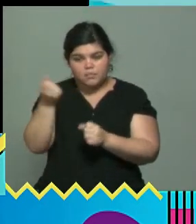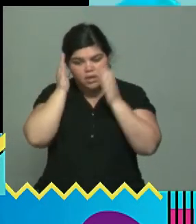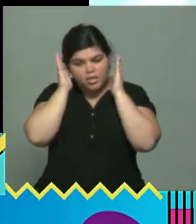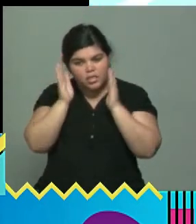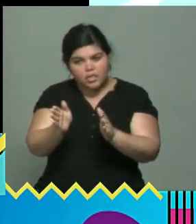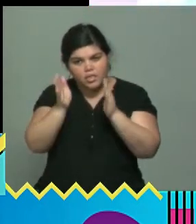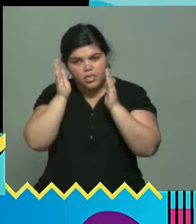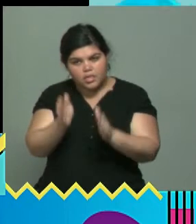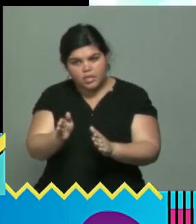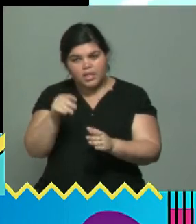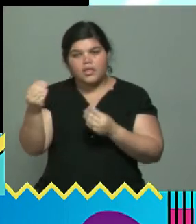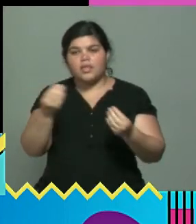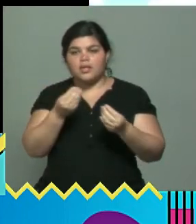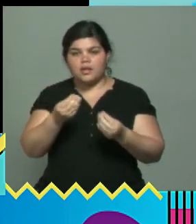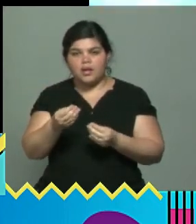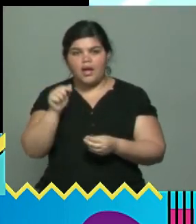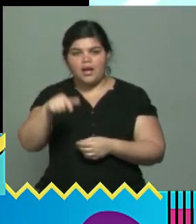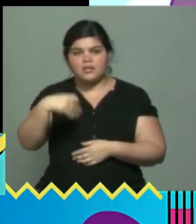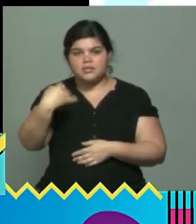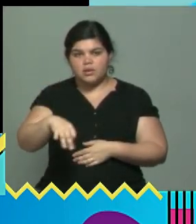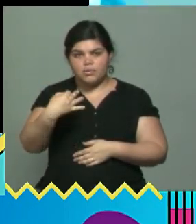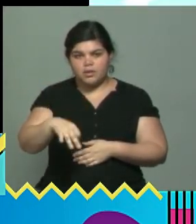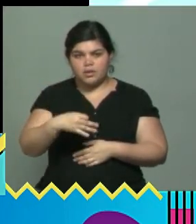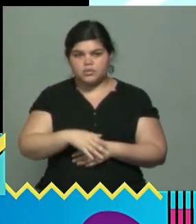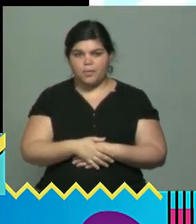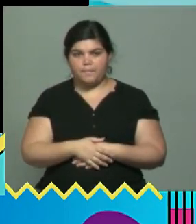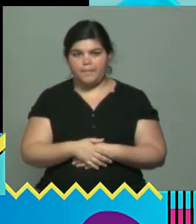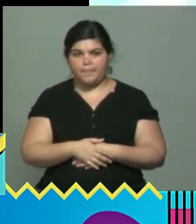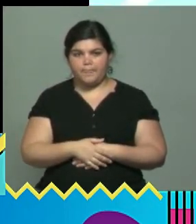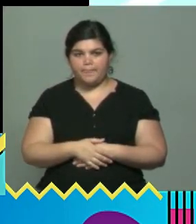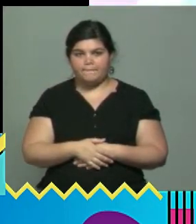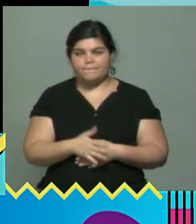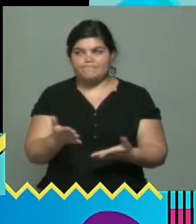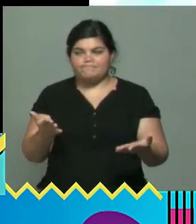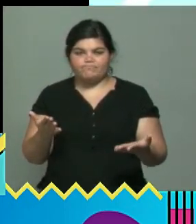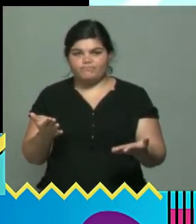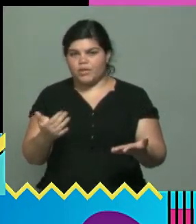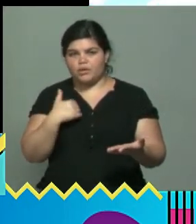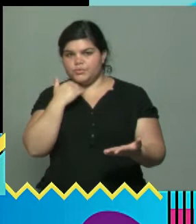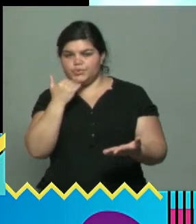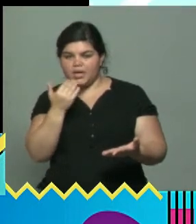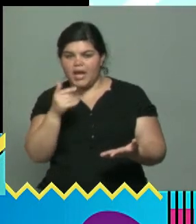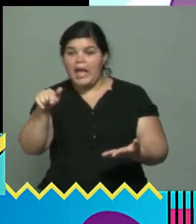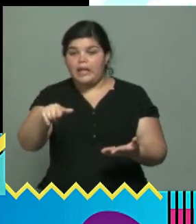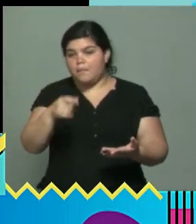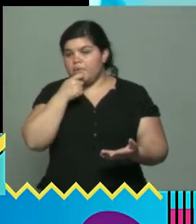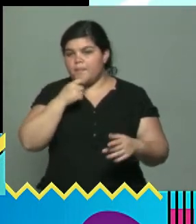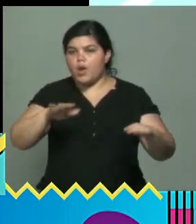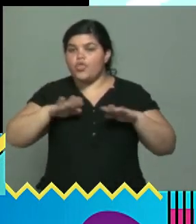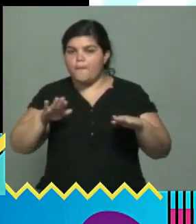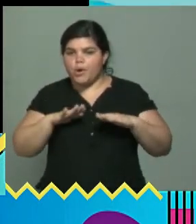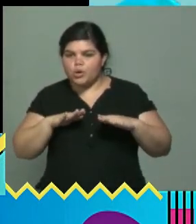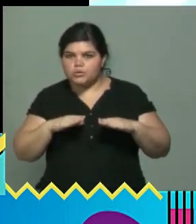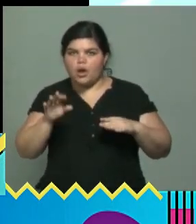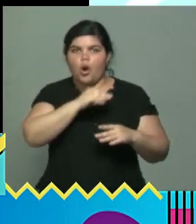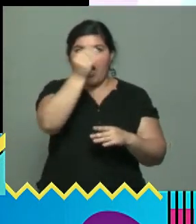poder trazar estrategias que tengan que ver a lo mejor con encontrar el lugar donde haga el deporte que le gusta, o que haga arte,